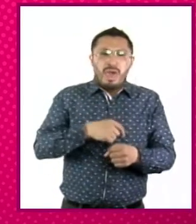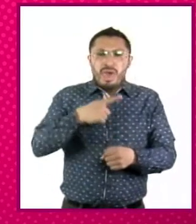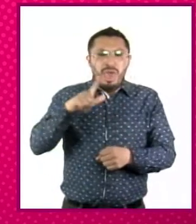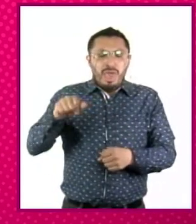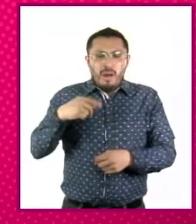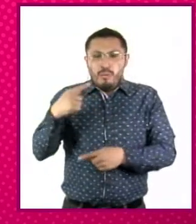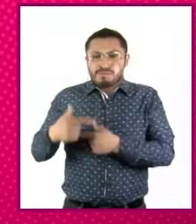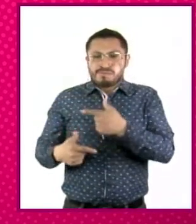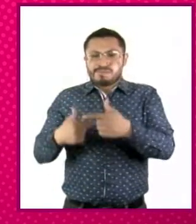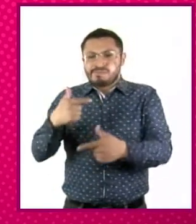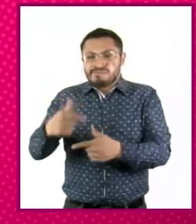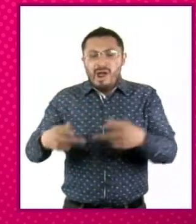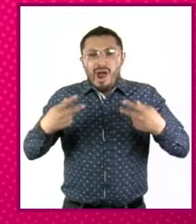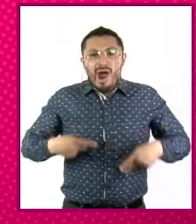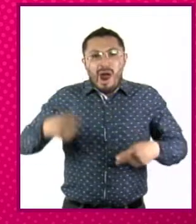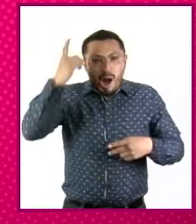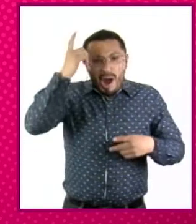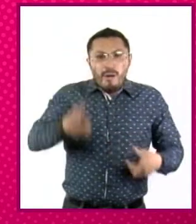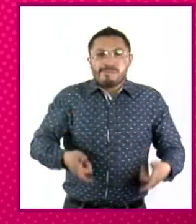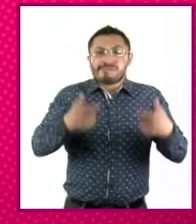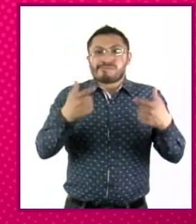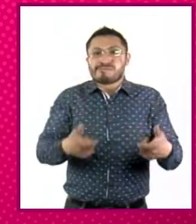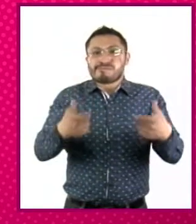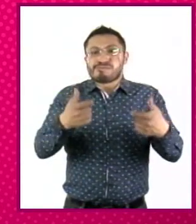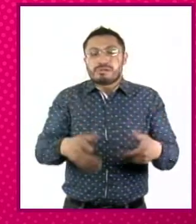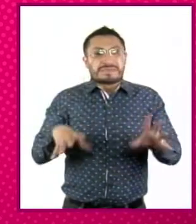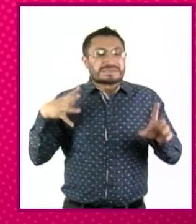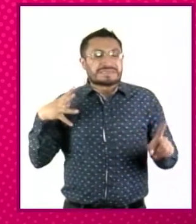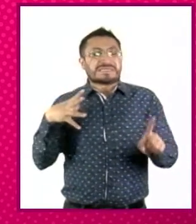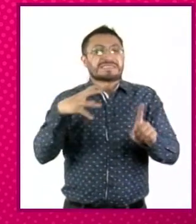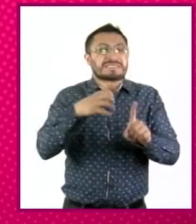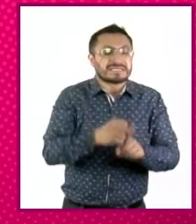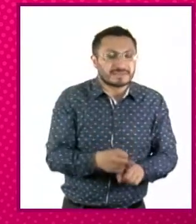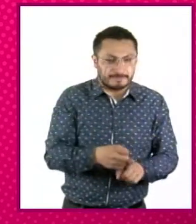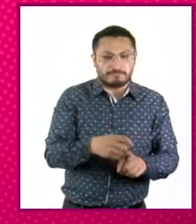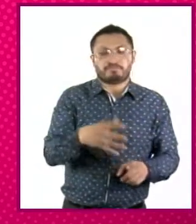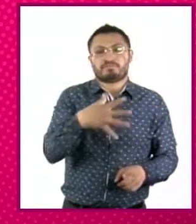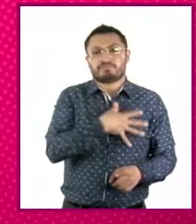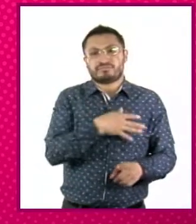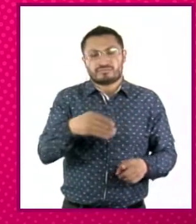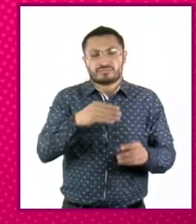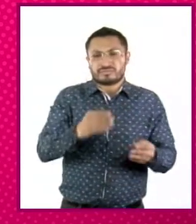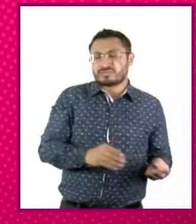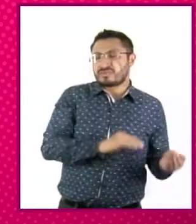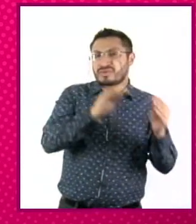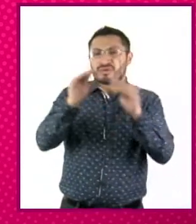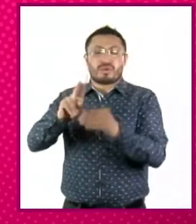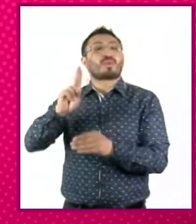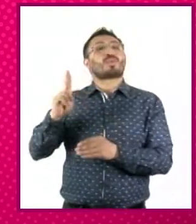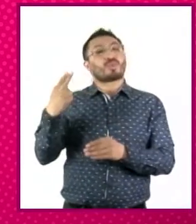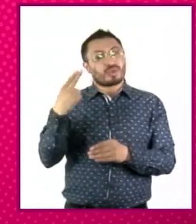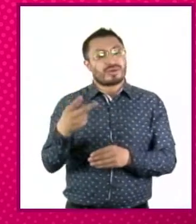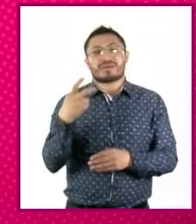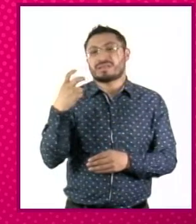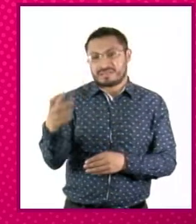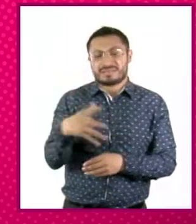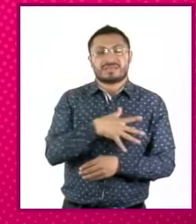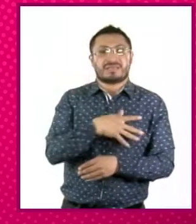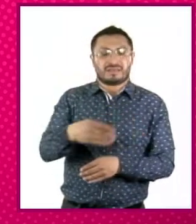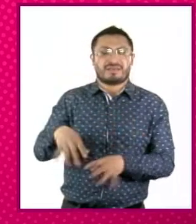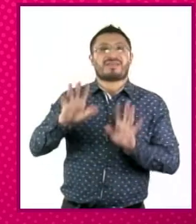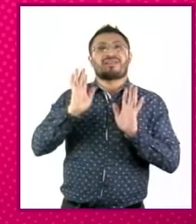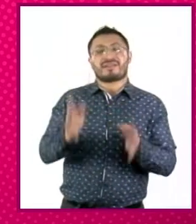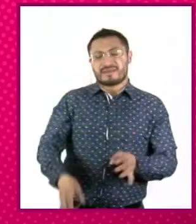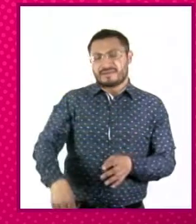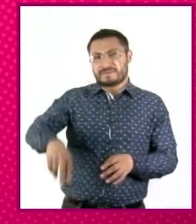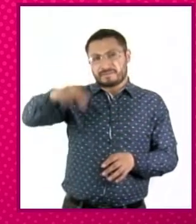de comerciantes adinerados, lograban llevar a sus hijos a las universidades. Estos hijos ilustrados de